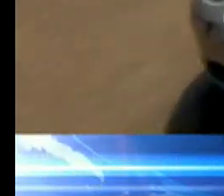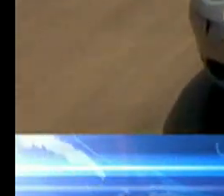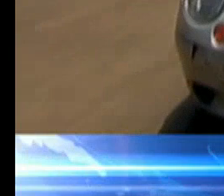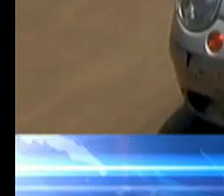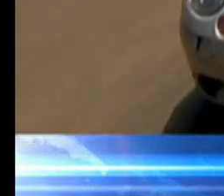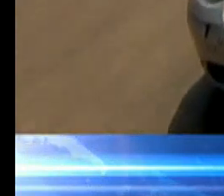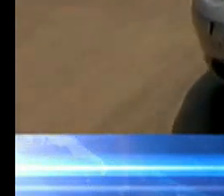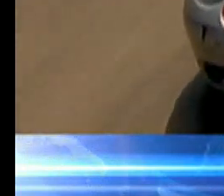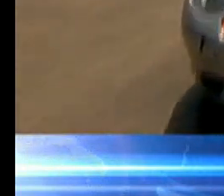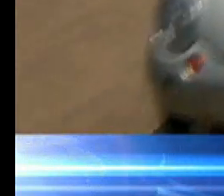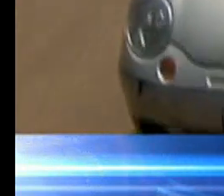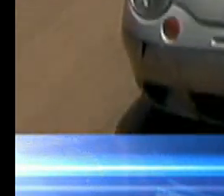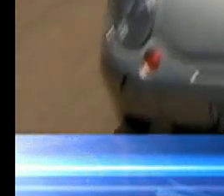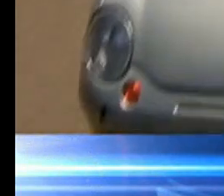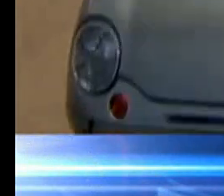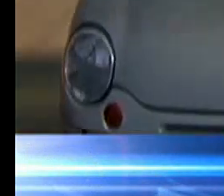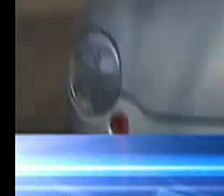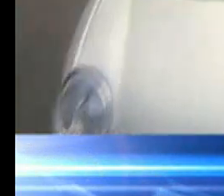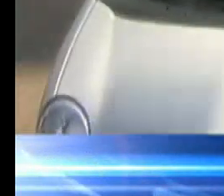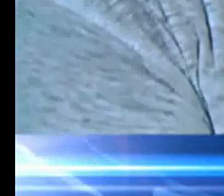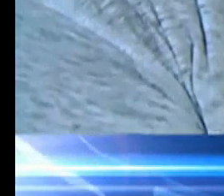minuto.